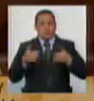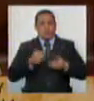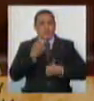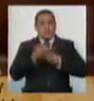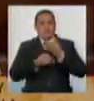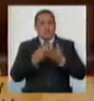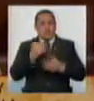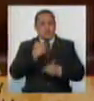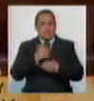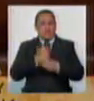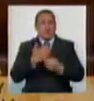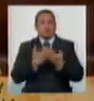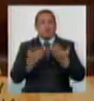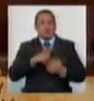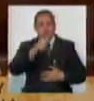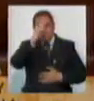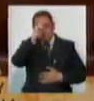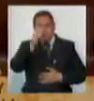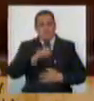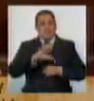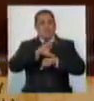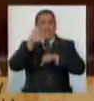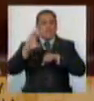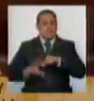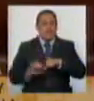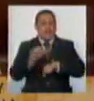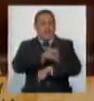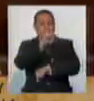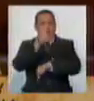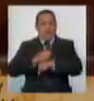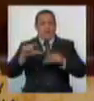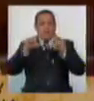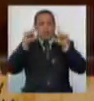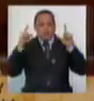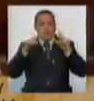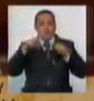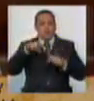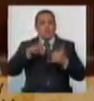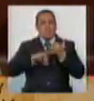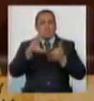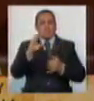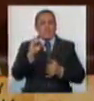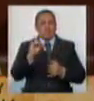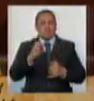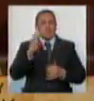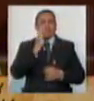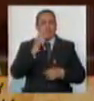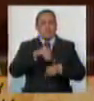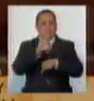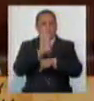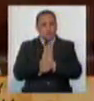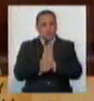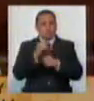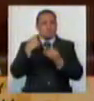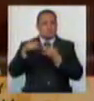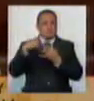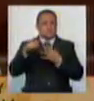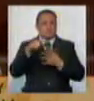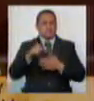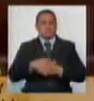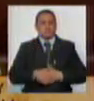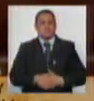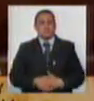las acciones en Tumbes, Cajamarca, Ancash, Loreto, Pasco, Madre de Dios, entre otras.